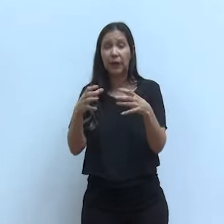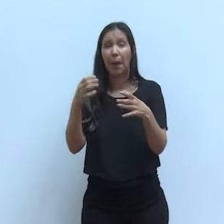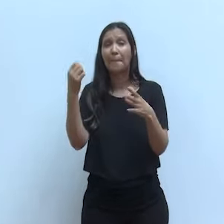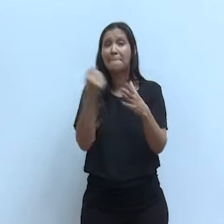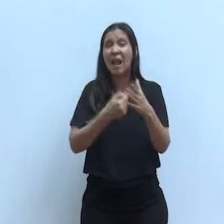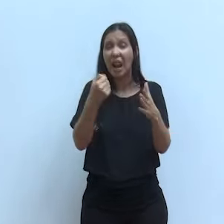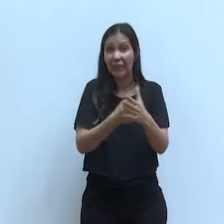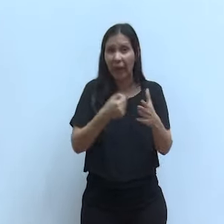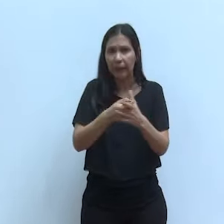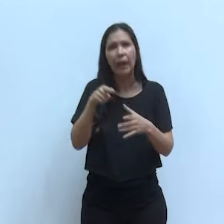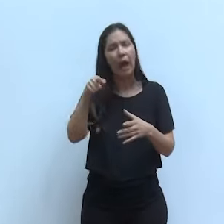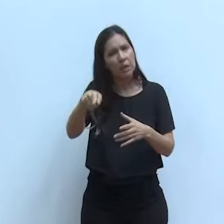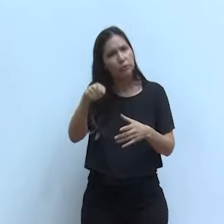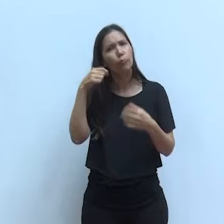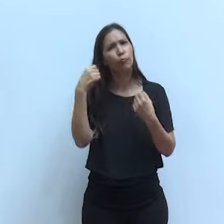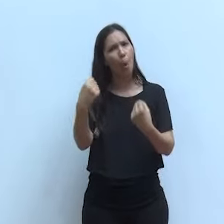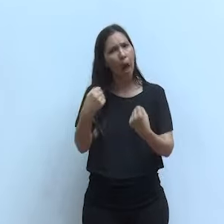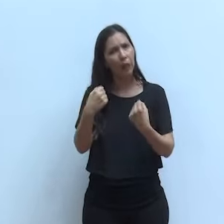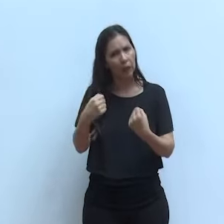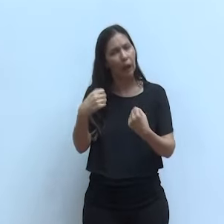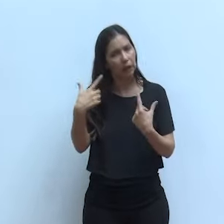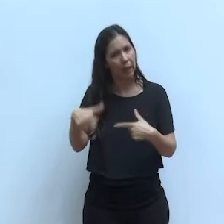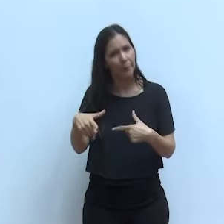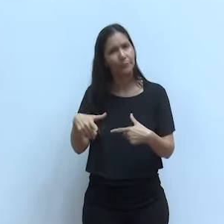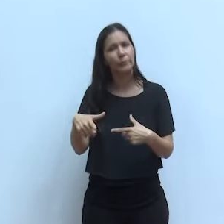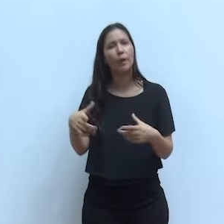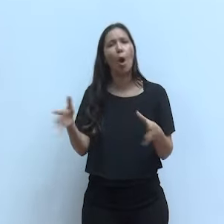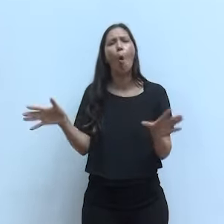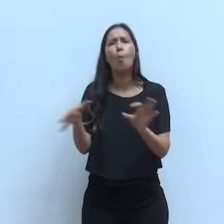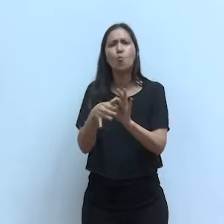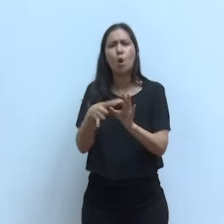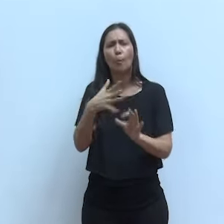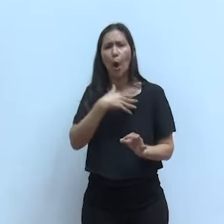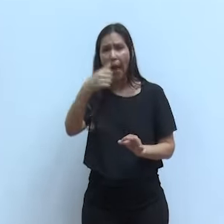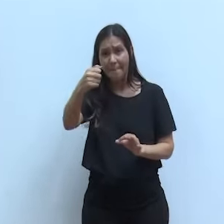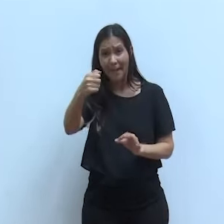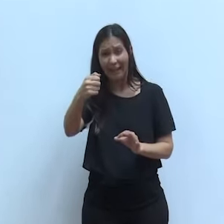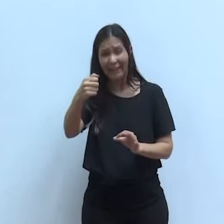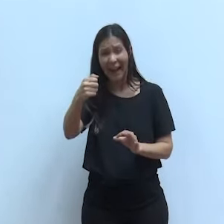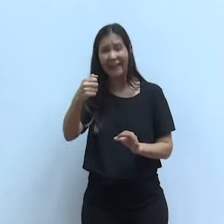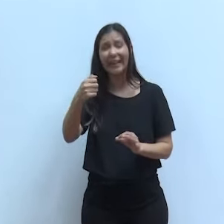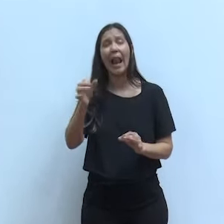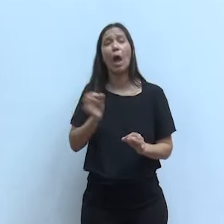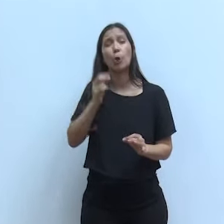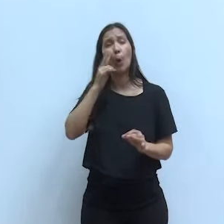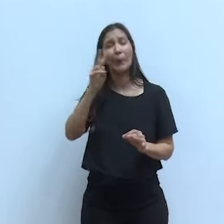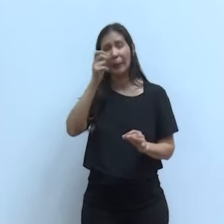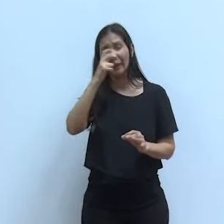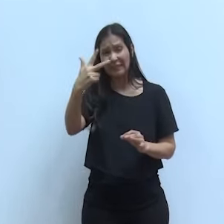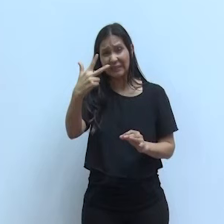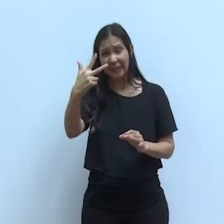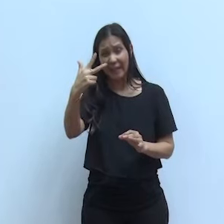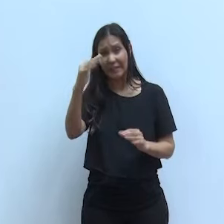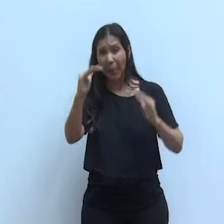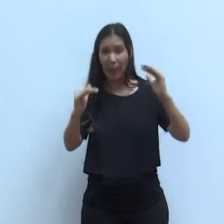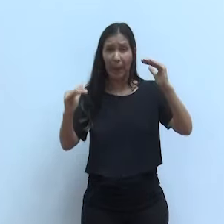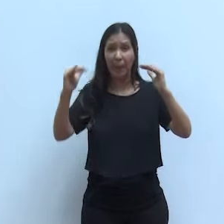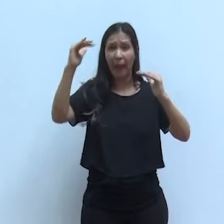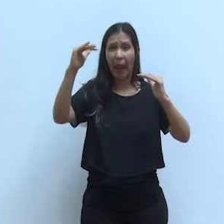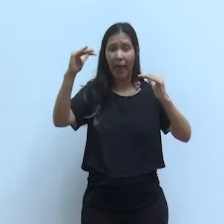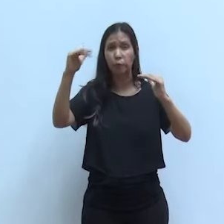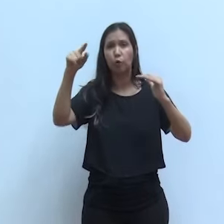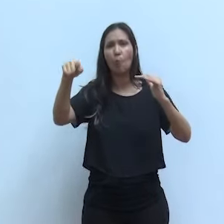ahí incluso Unión por la patria tiene niveles mucho tenía en 2023 niveles mucho más altos de activación